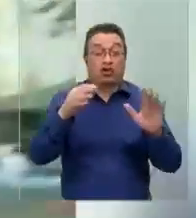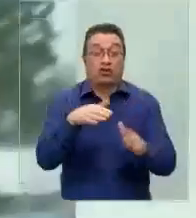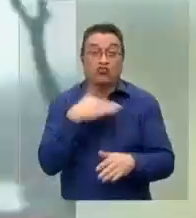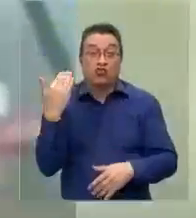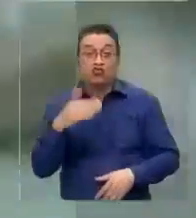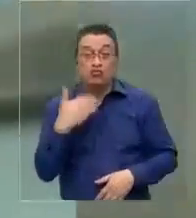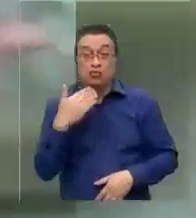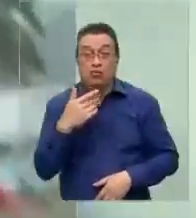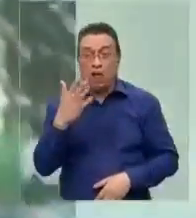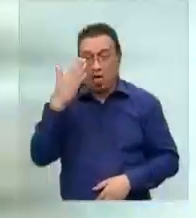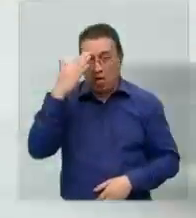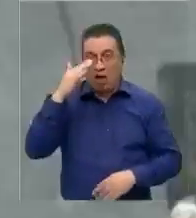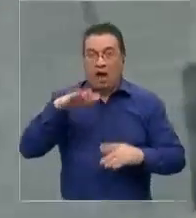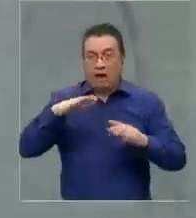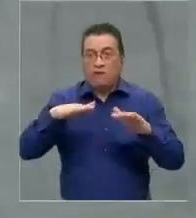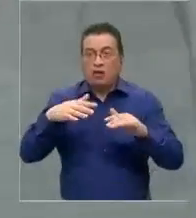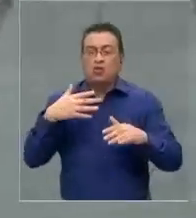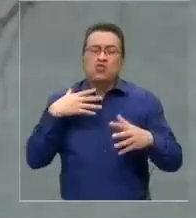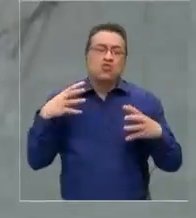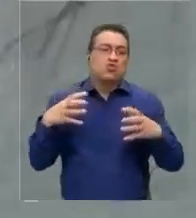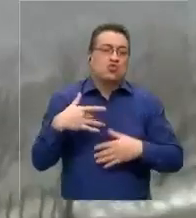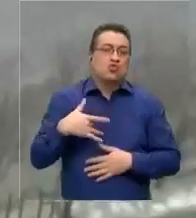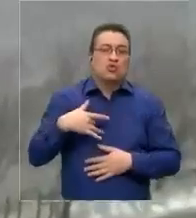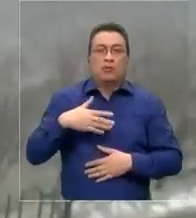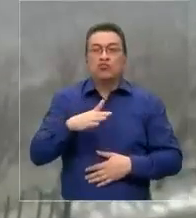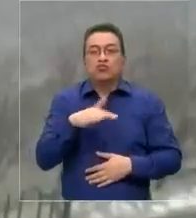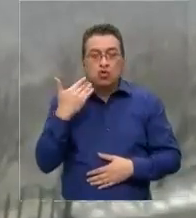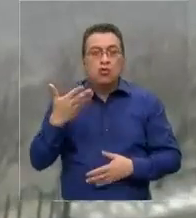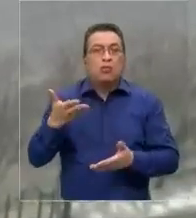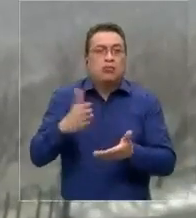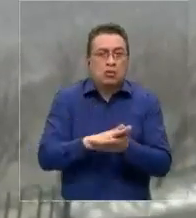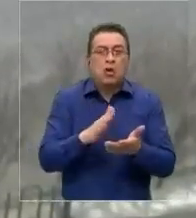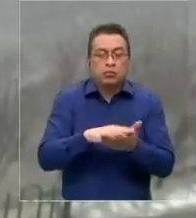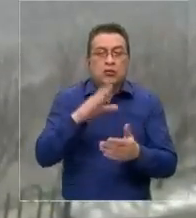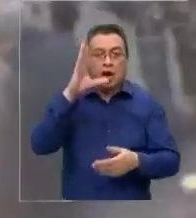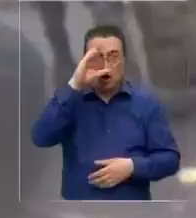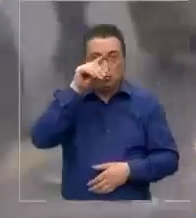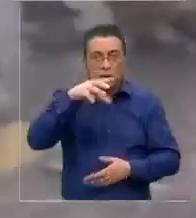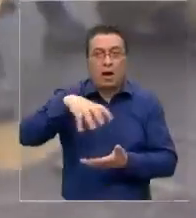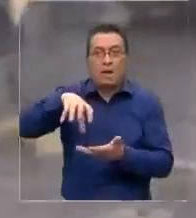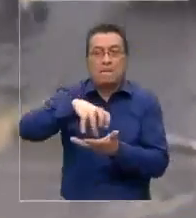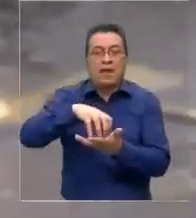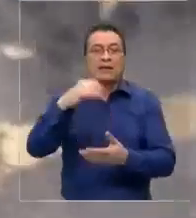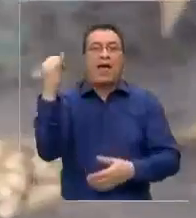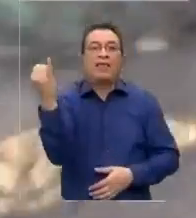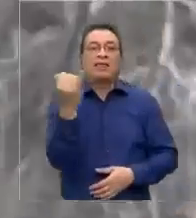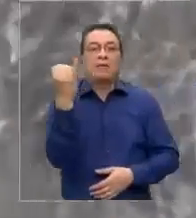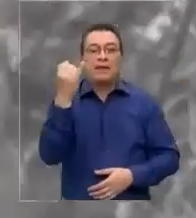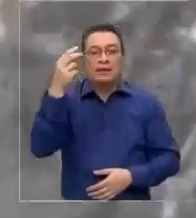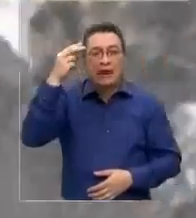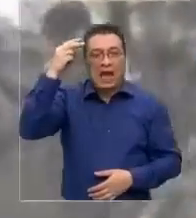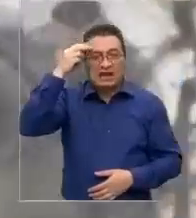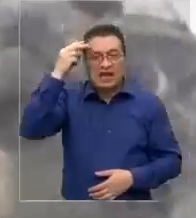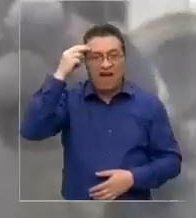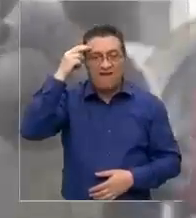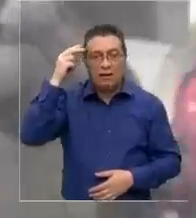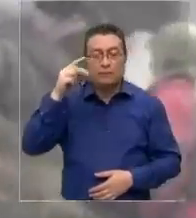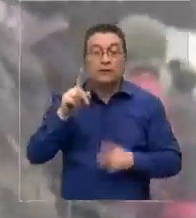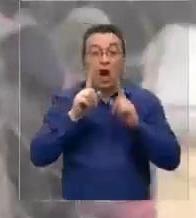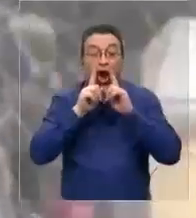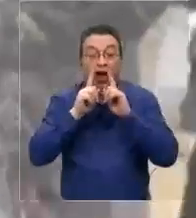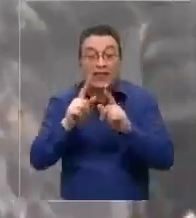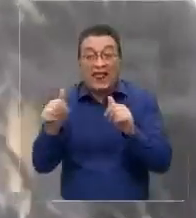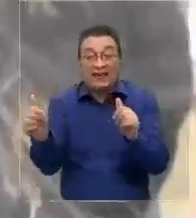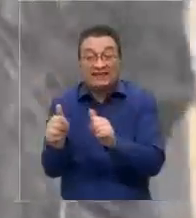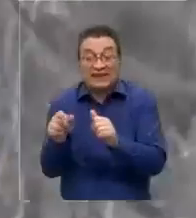Hubo días dramáticos. Muerte y caos dejó otra noche en la Plaza de la Independencia de Kiev. Un hotel cercano